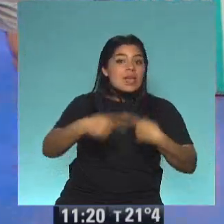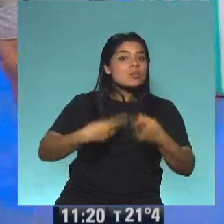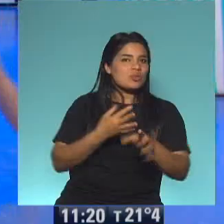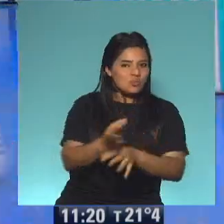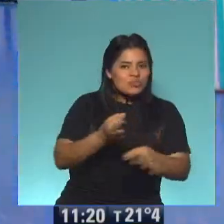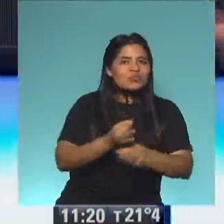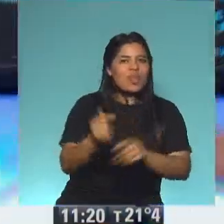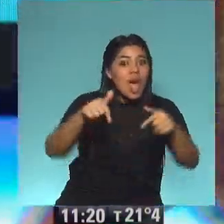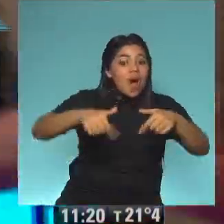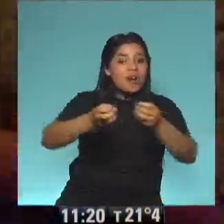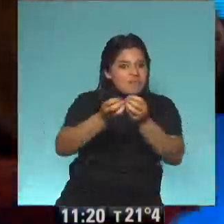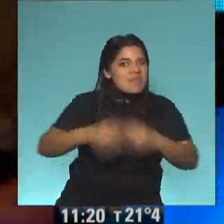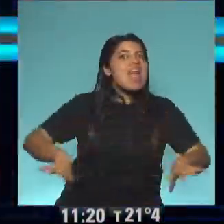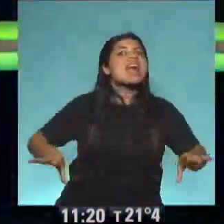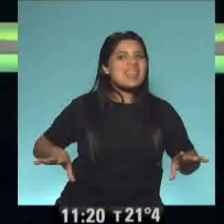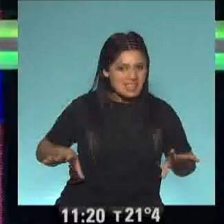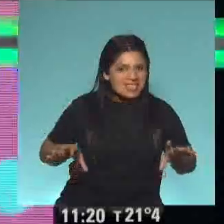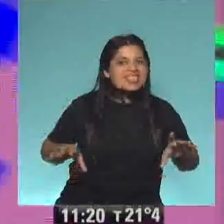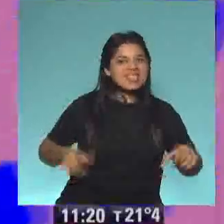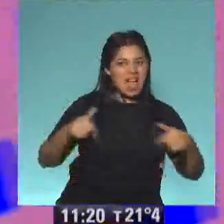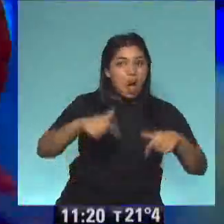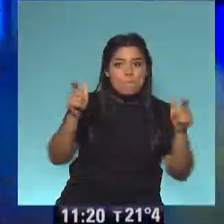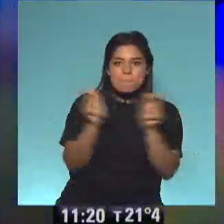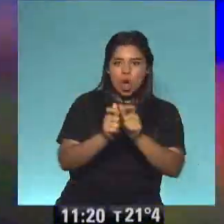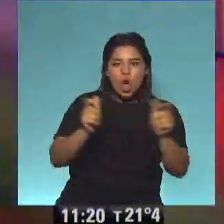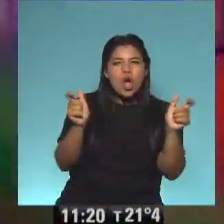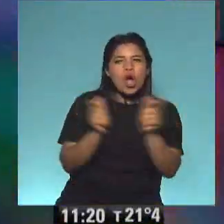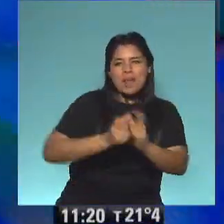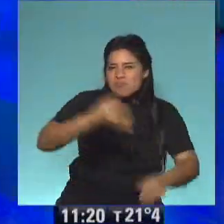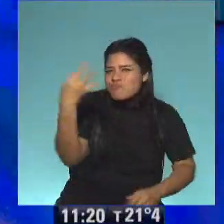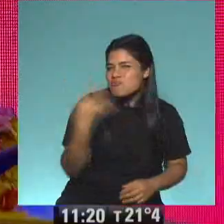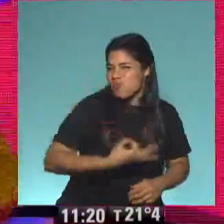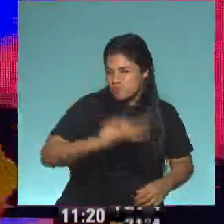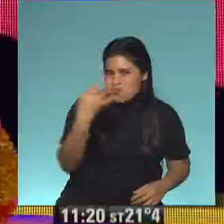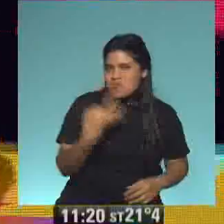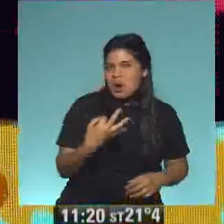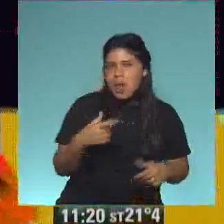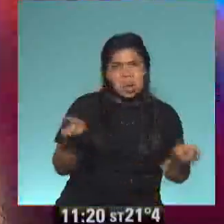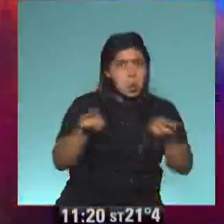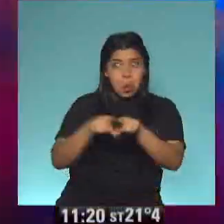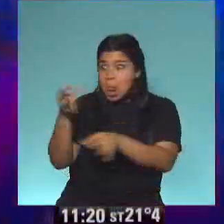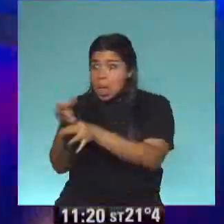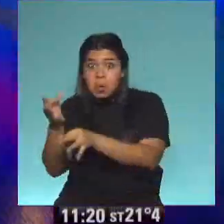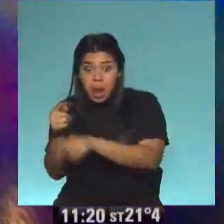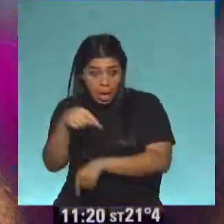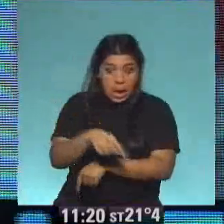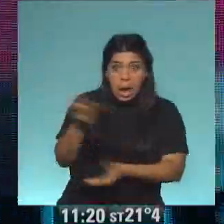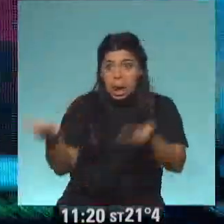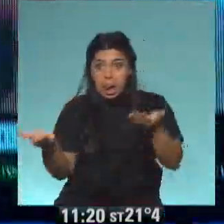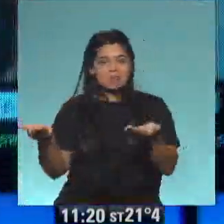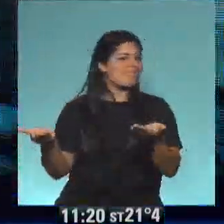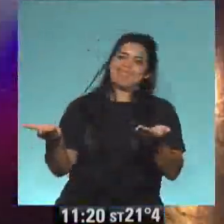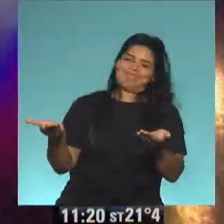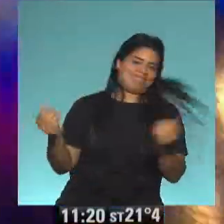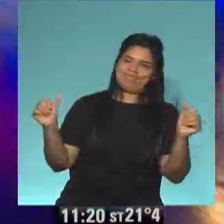Seguimos educando, va a comenzar. Tenemos un programa que es genial. Con la escuela no se puede comparar, pero